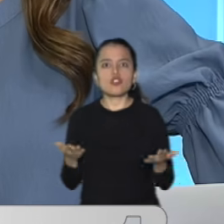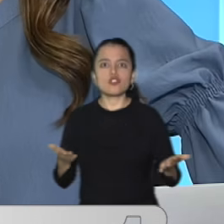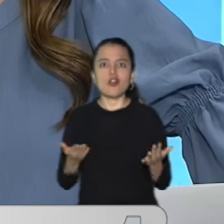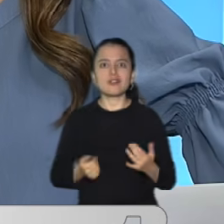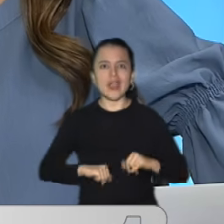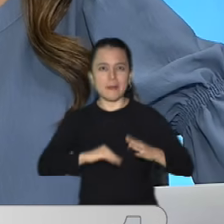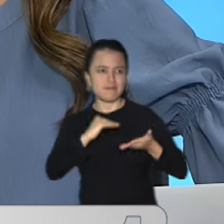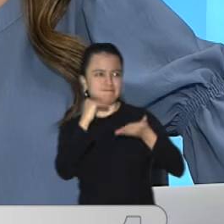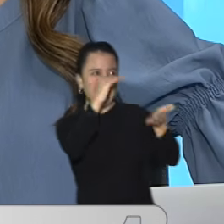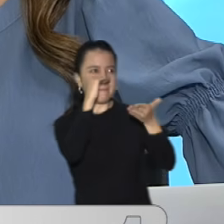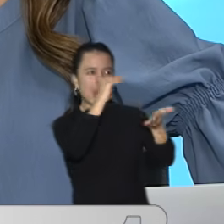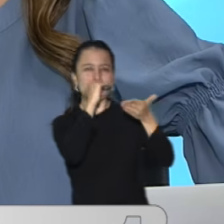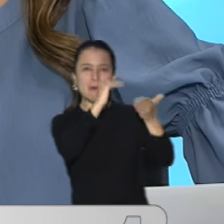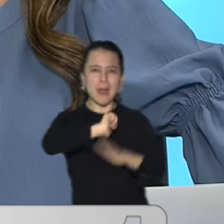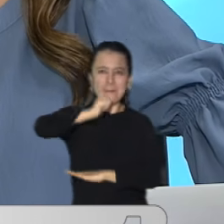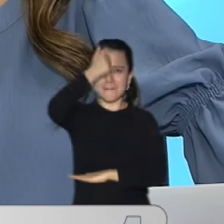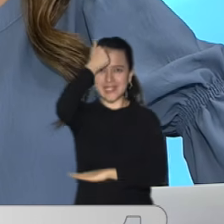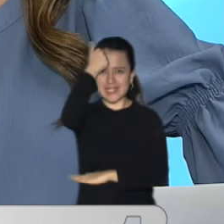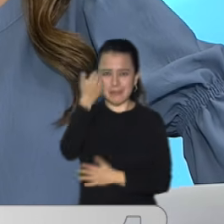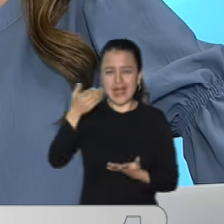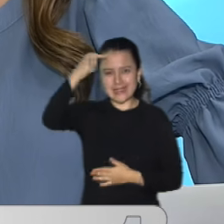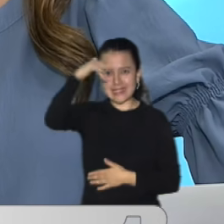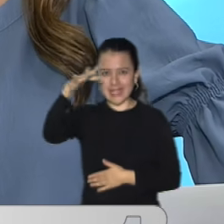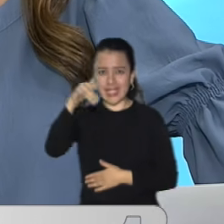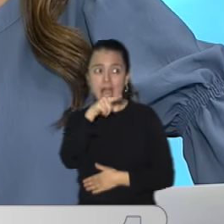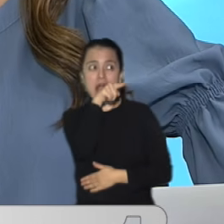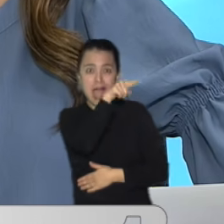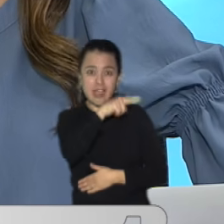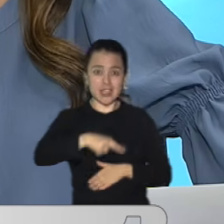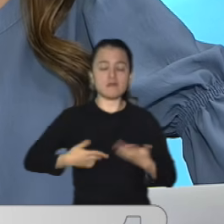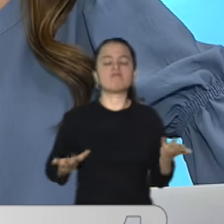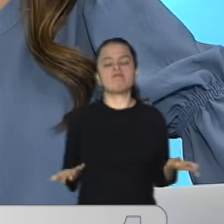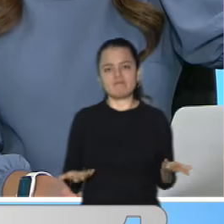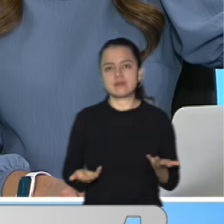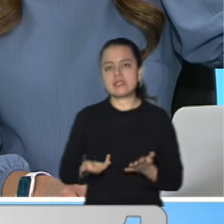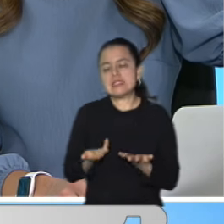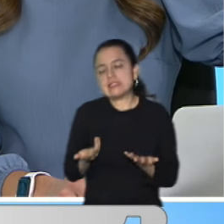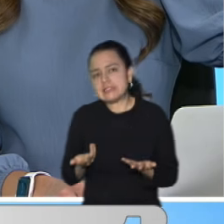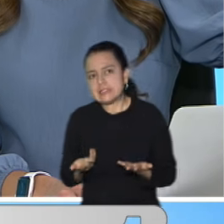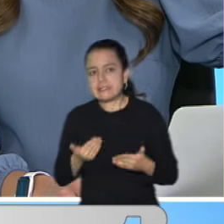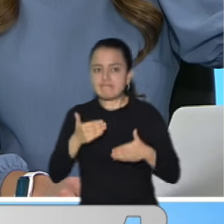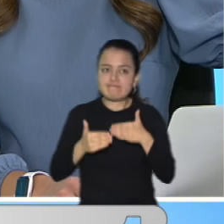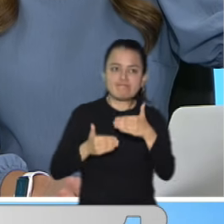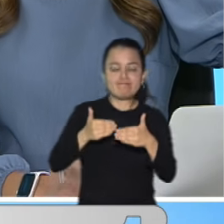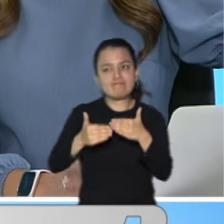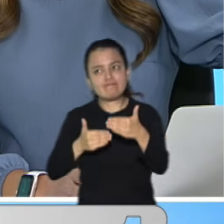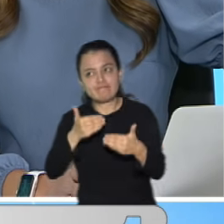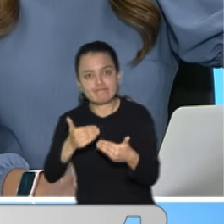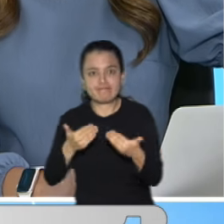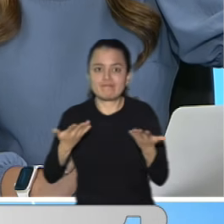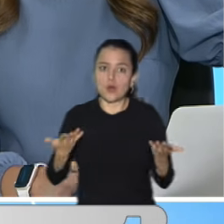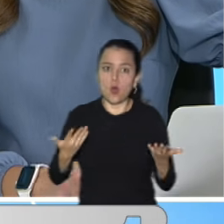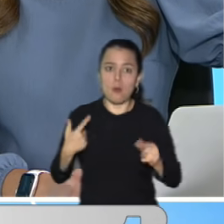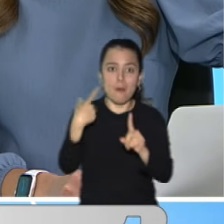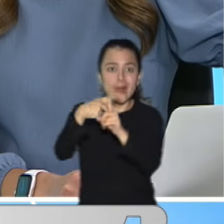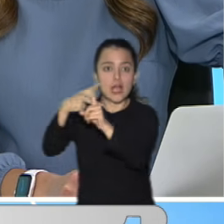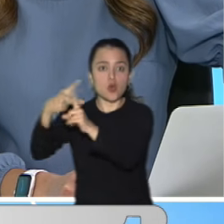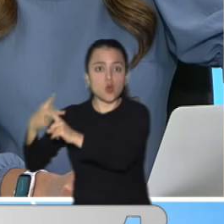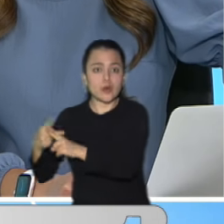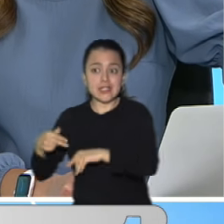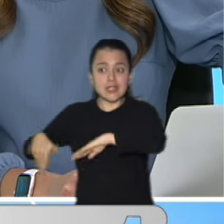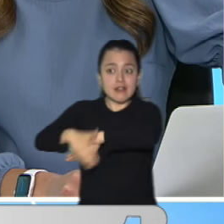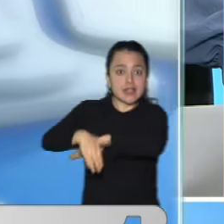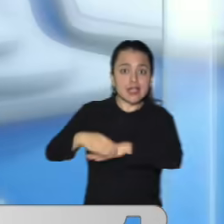Cartagena sigue el proceso de vacunación masiva para trabajadores informales y habitantes de calle. Evelyn Díaz, ¿cuántas vacunas esperan